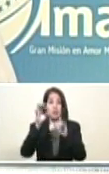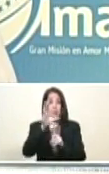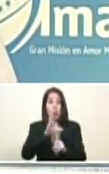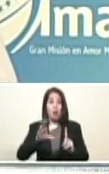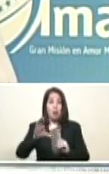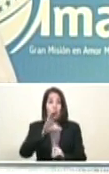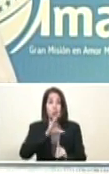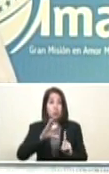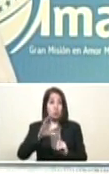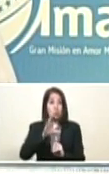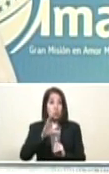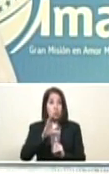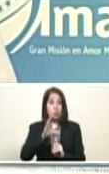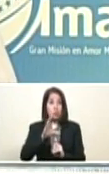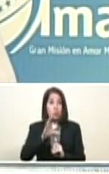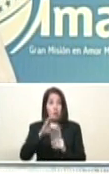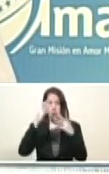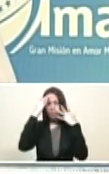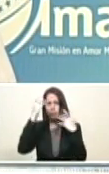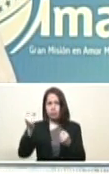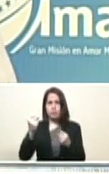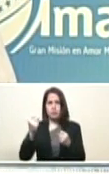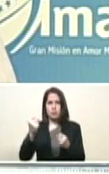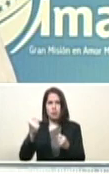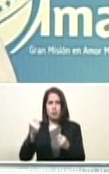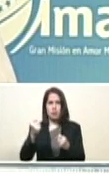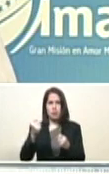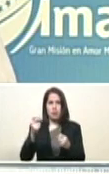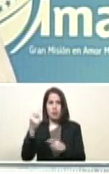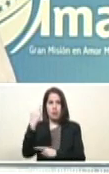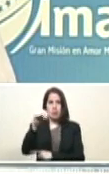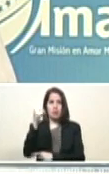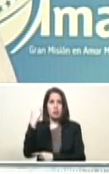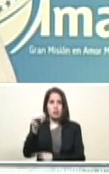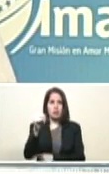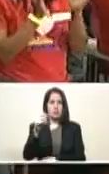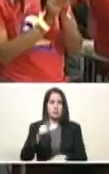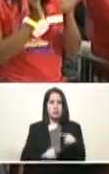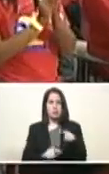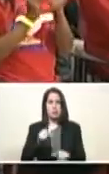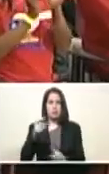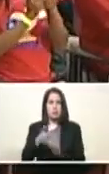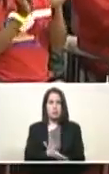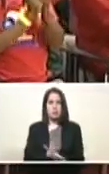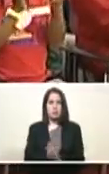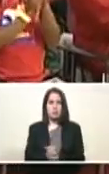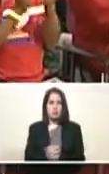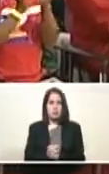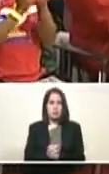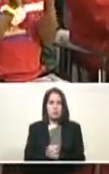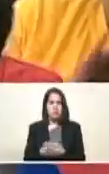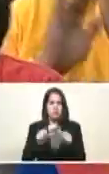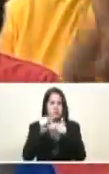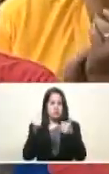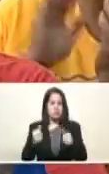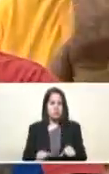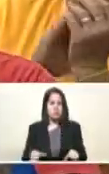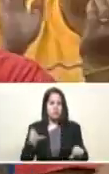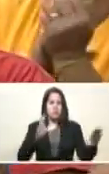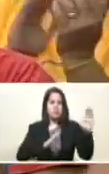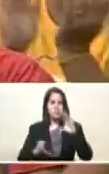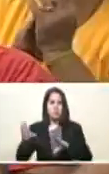será el bono de talento nacional para cultores creadores populares artistas científicos